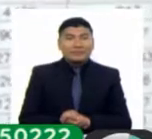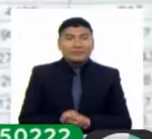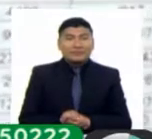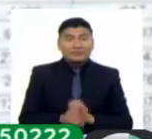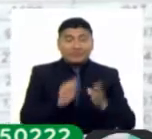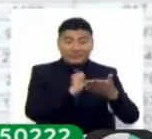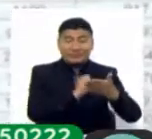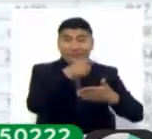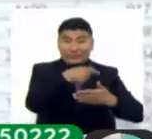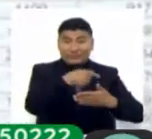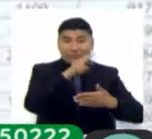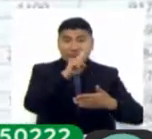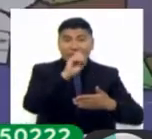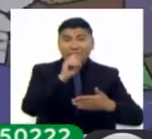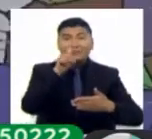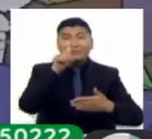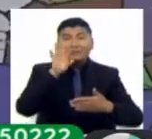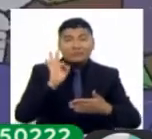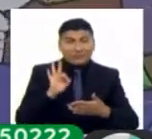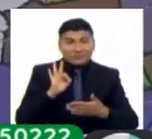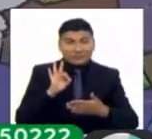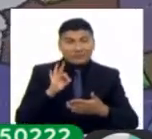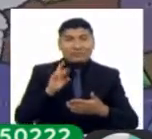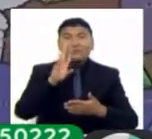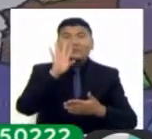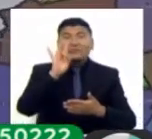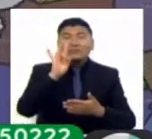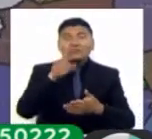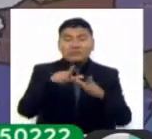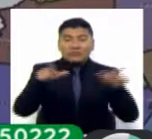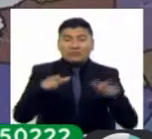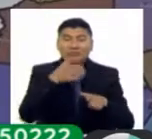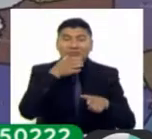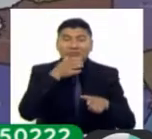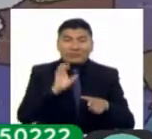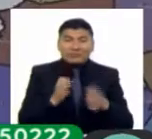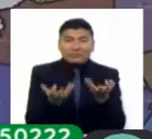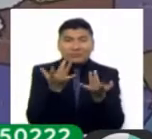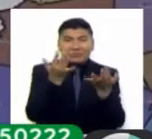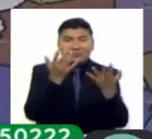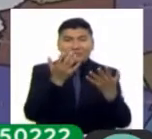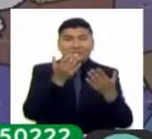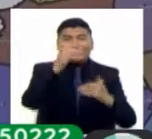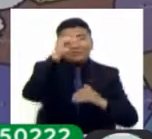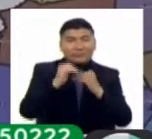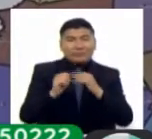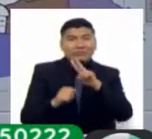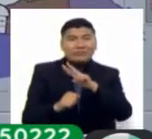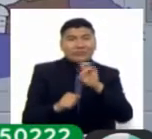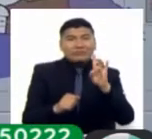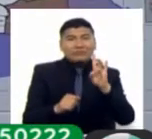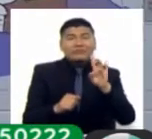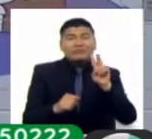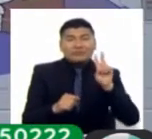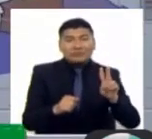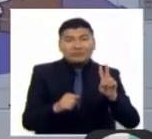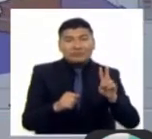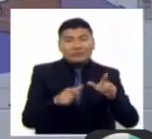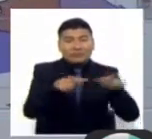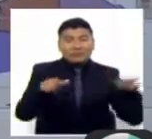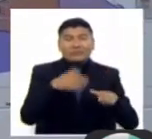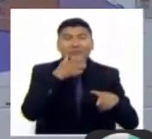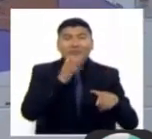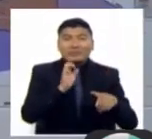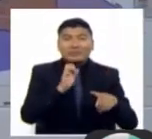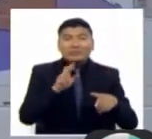En agosto del 2019 se registró 8.000 focos de calor y hasta la fecha se disminuyeron a 272 focos de calor en 10